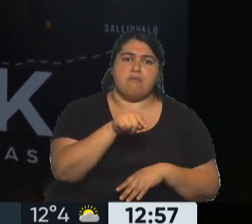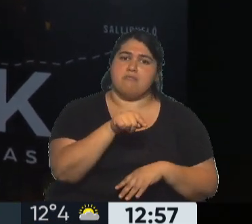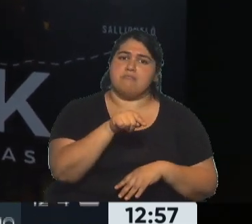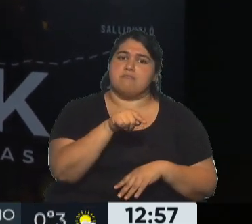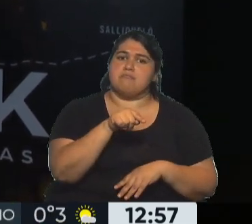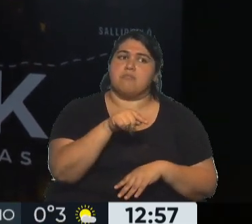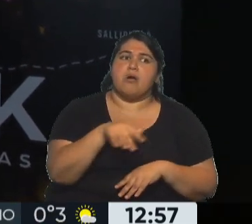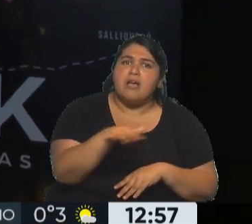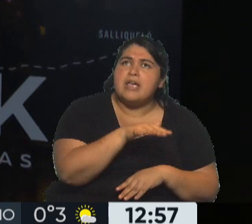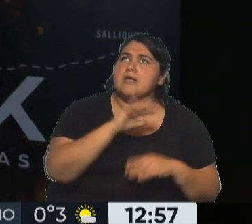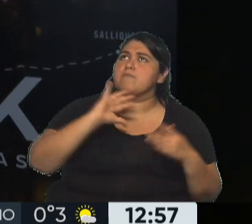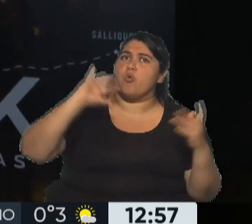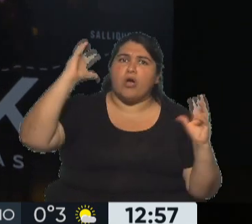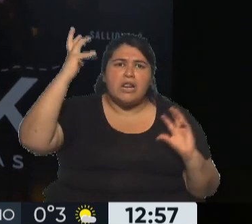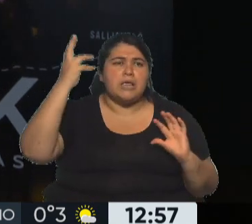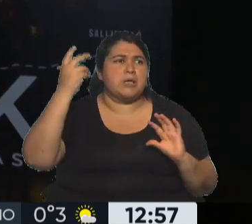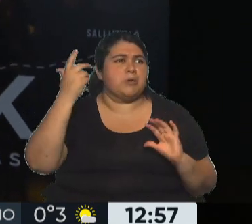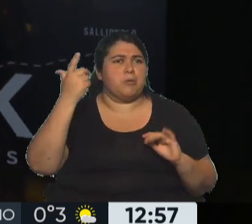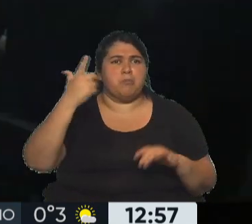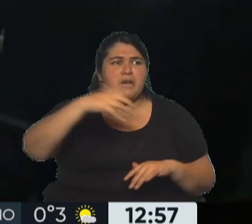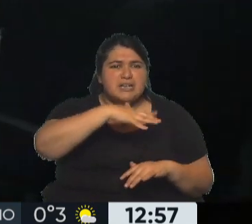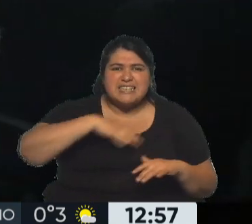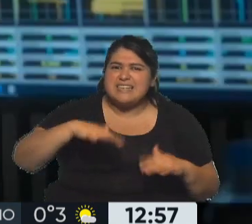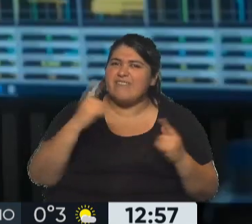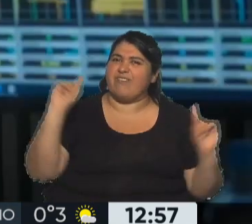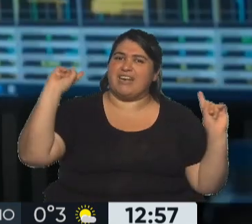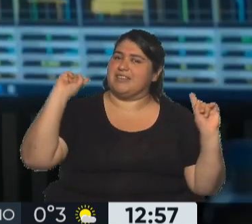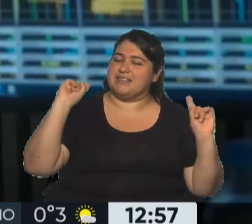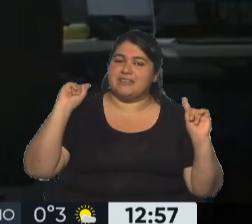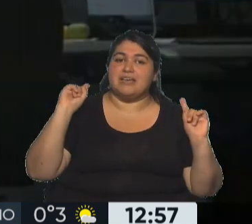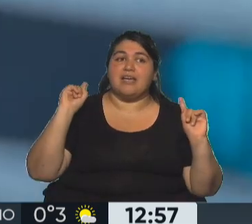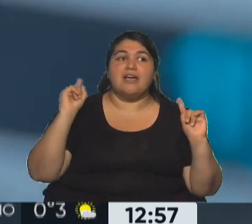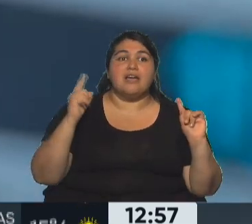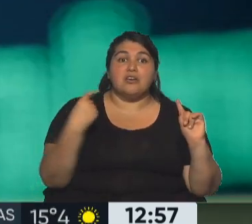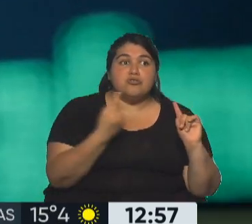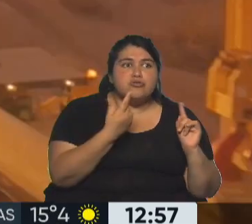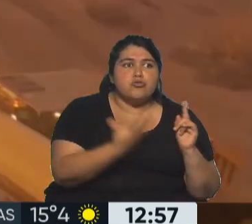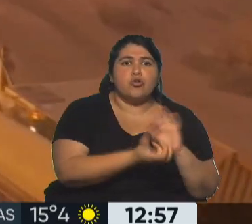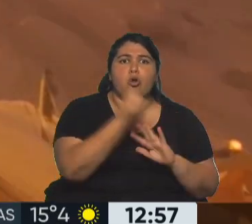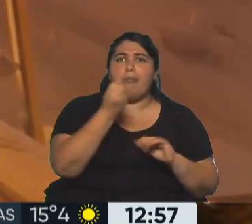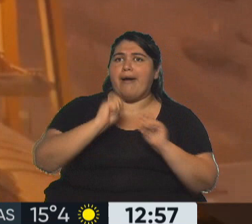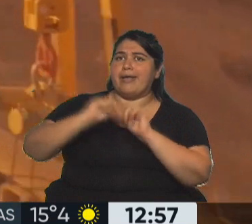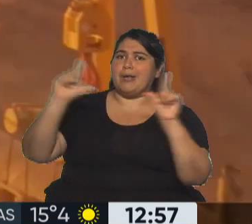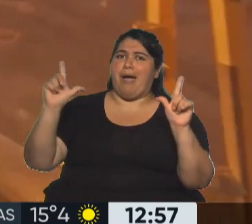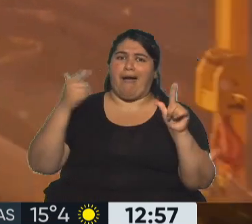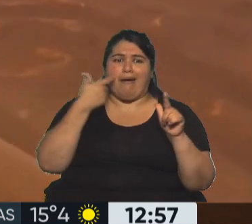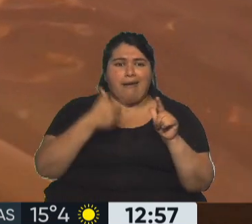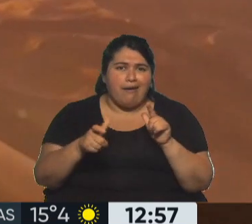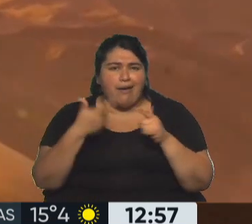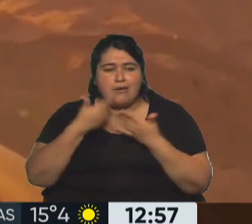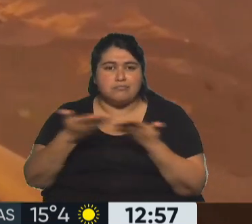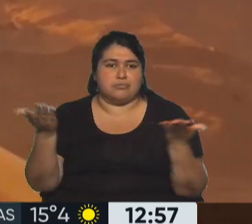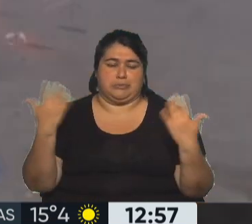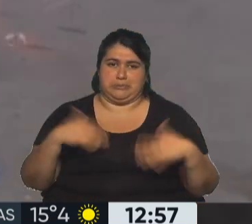un tiempo, un clima muy diferente. Entonces ponerlo en imagen era un desafío todos los días. Porque ¡un sol